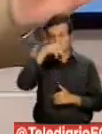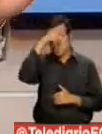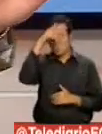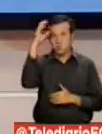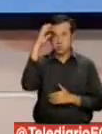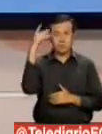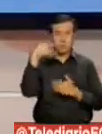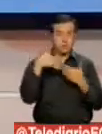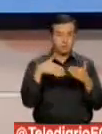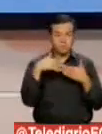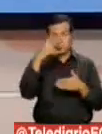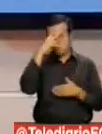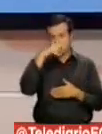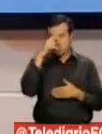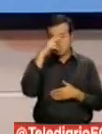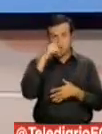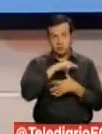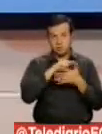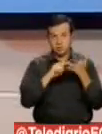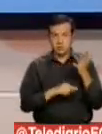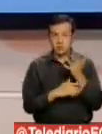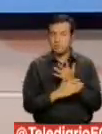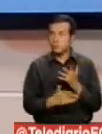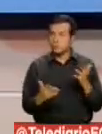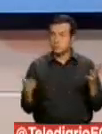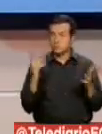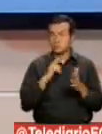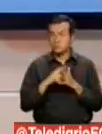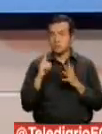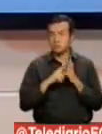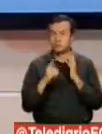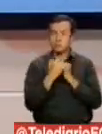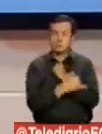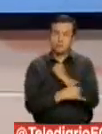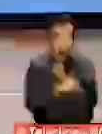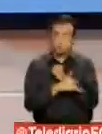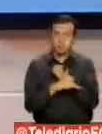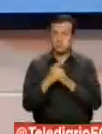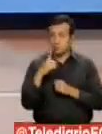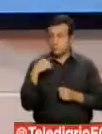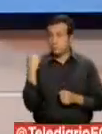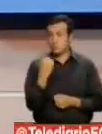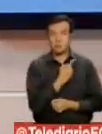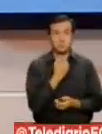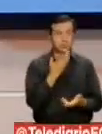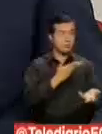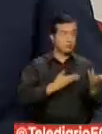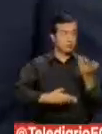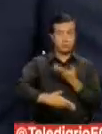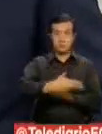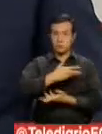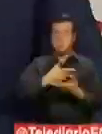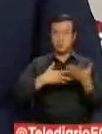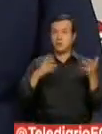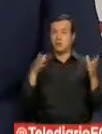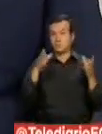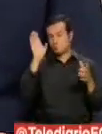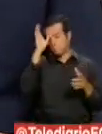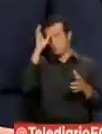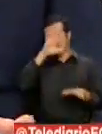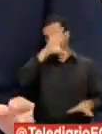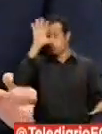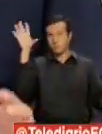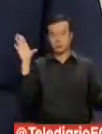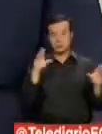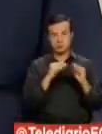Colombia, Panamá, México, con diferentes países y entre nosotros. Ahora, conceptualmente hablando,